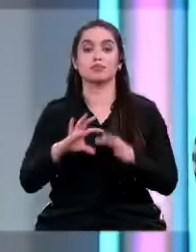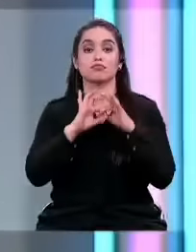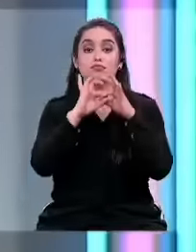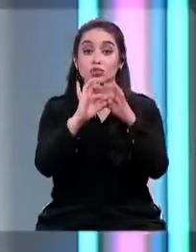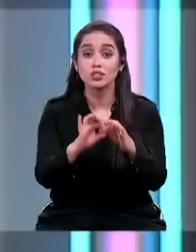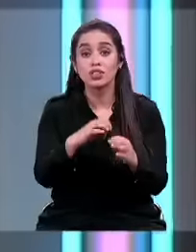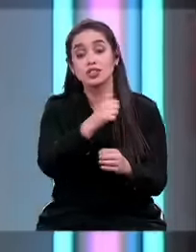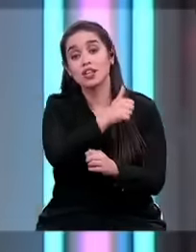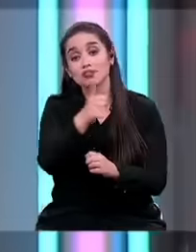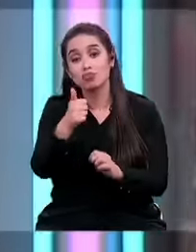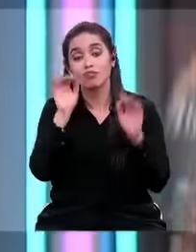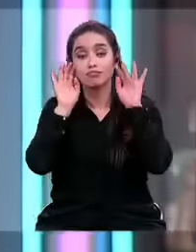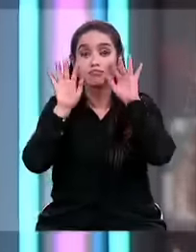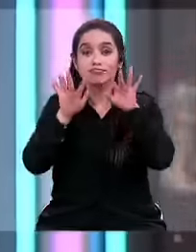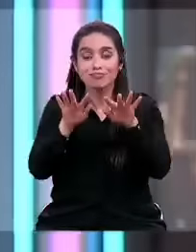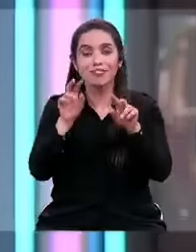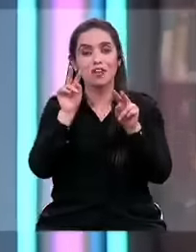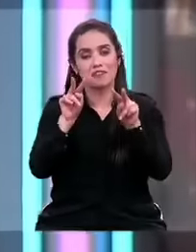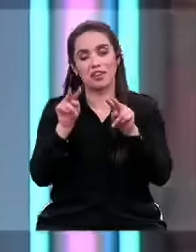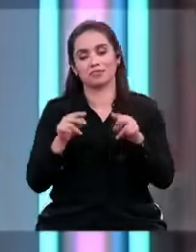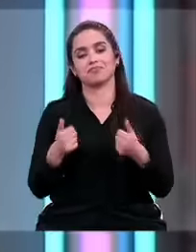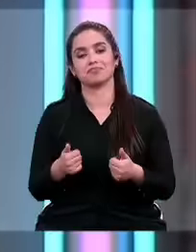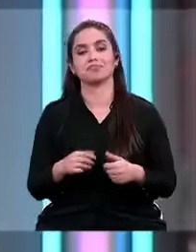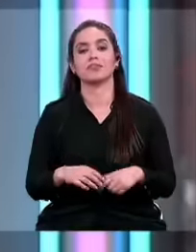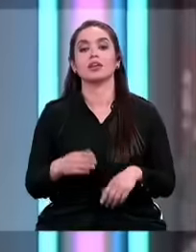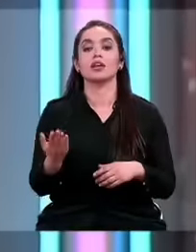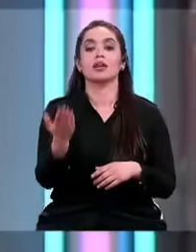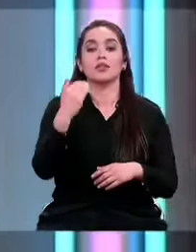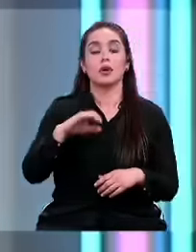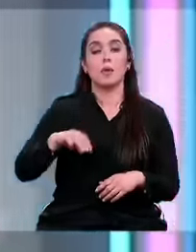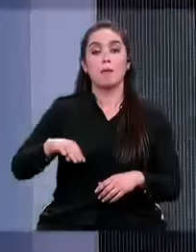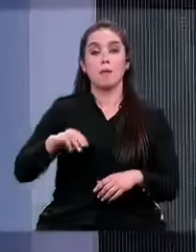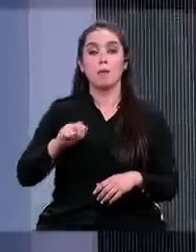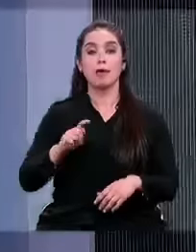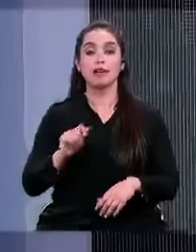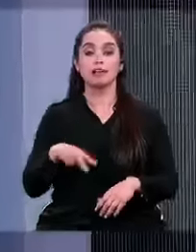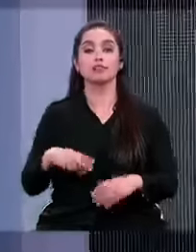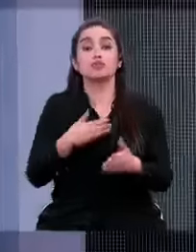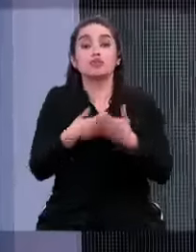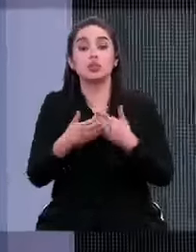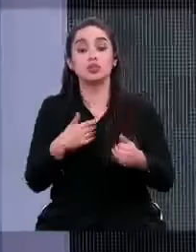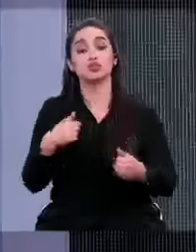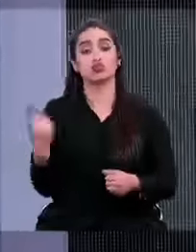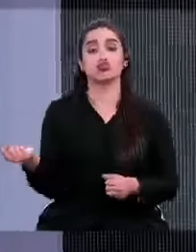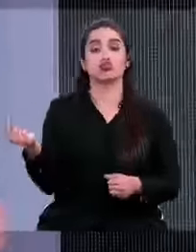prestado su atención esta noche. Muy bien, Martín Cárcamo, where are you? Aquí estoy, Quique.